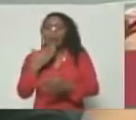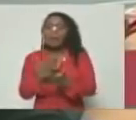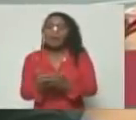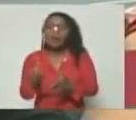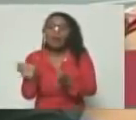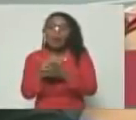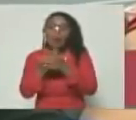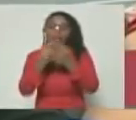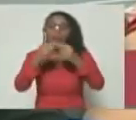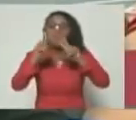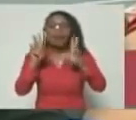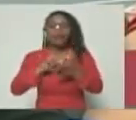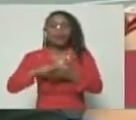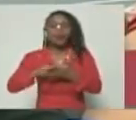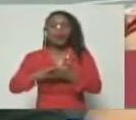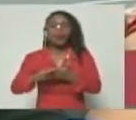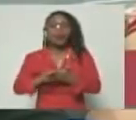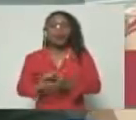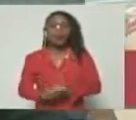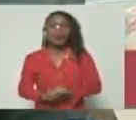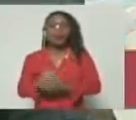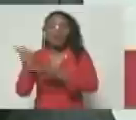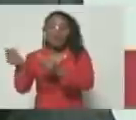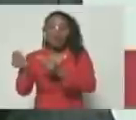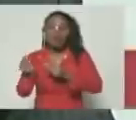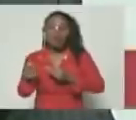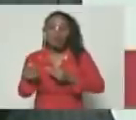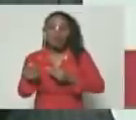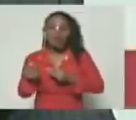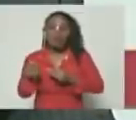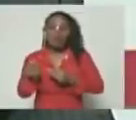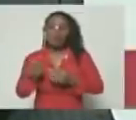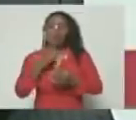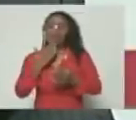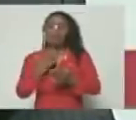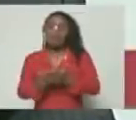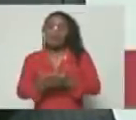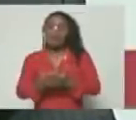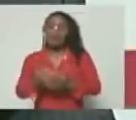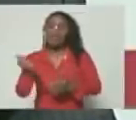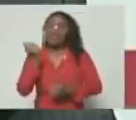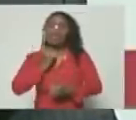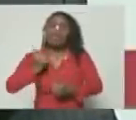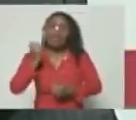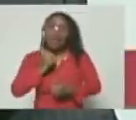Paz, Reconciliación, que me hagan llegar reclamos,